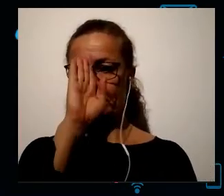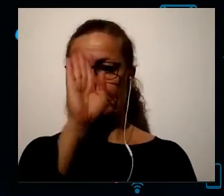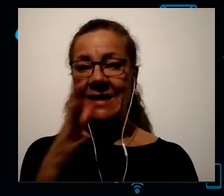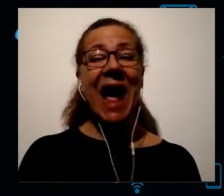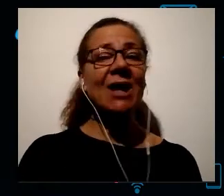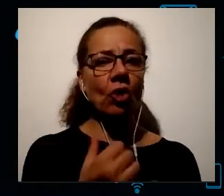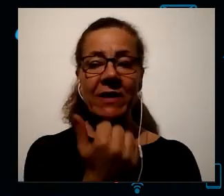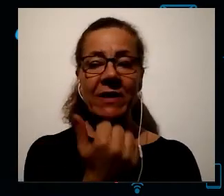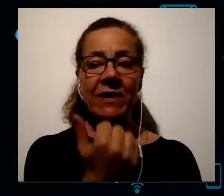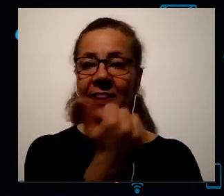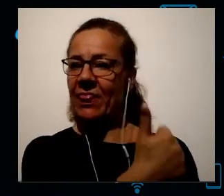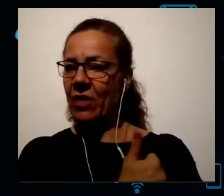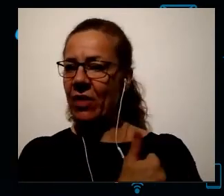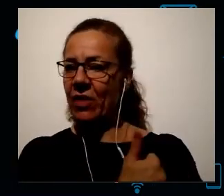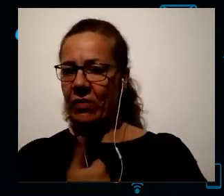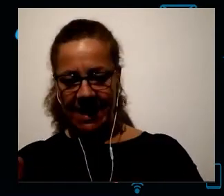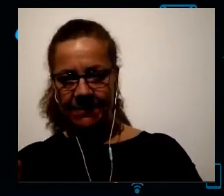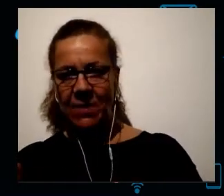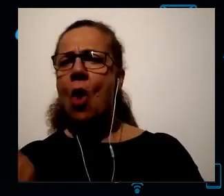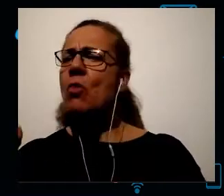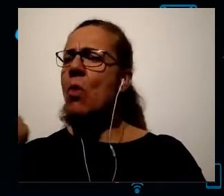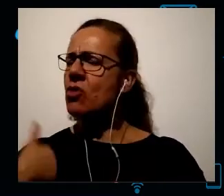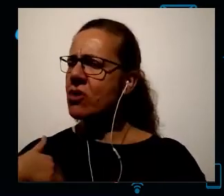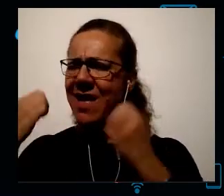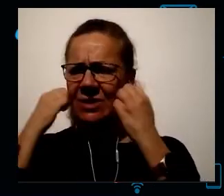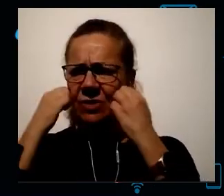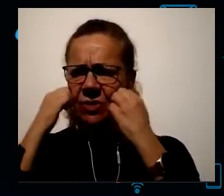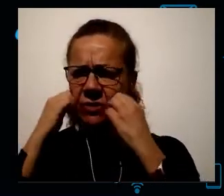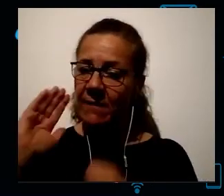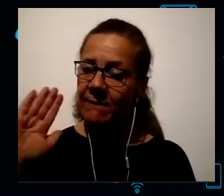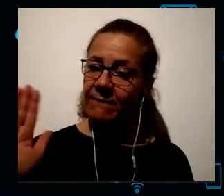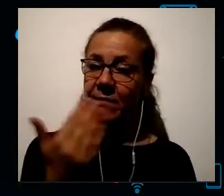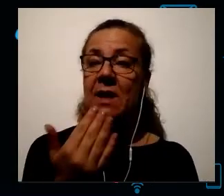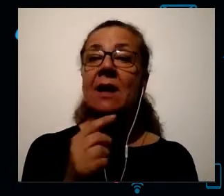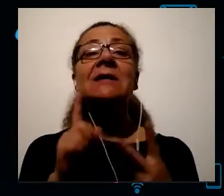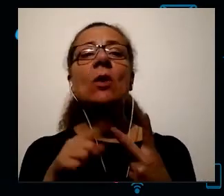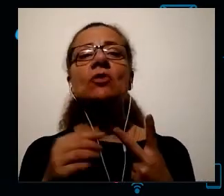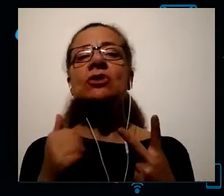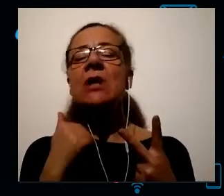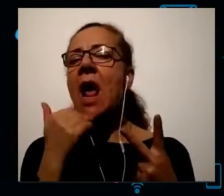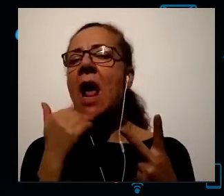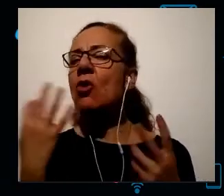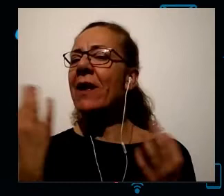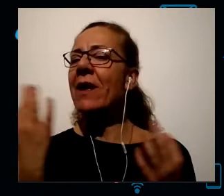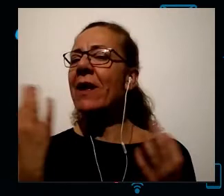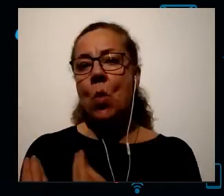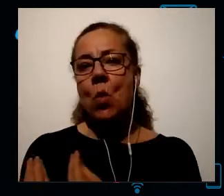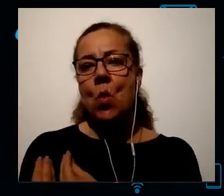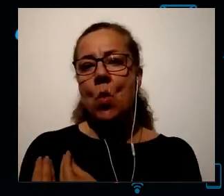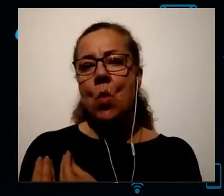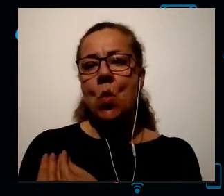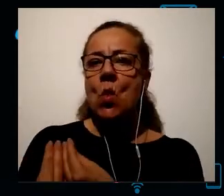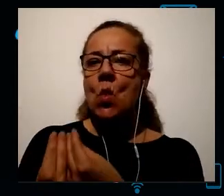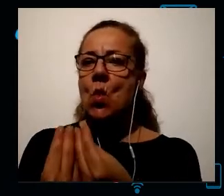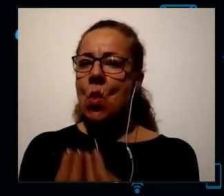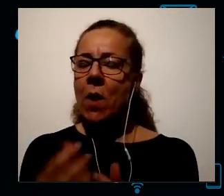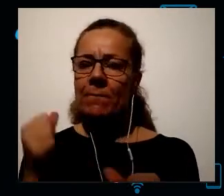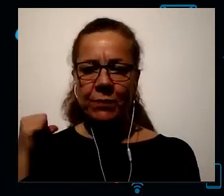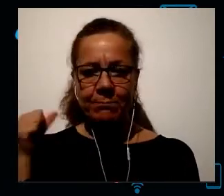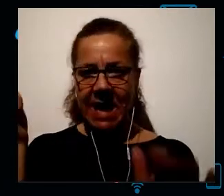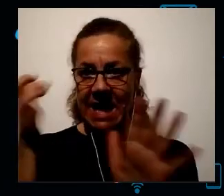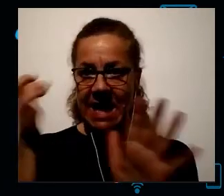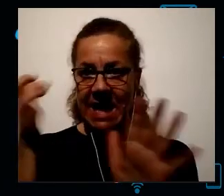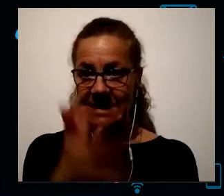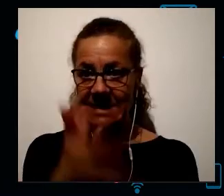también aquellos que ya hemos acabado la educación formal y segundo es una competencia que nos tiene que acompañar toda la vida y que tiene que estar actualizándose toda la vida por lo